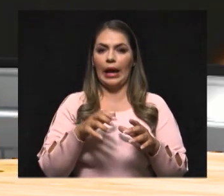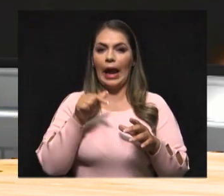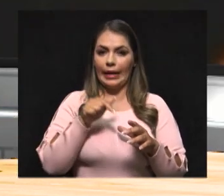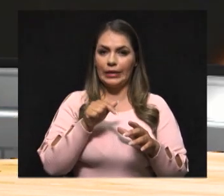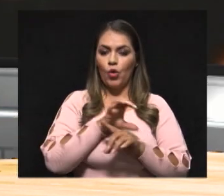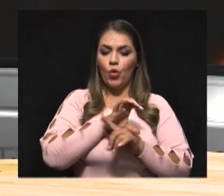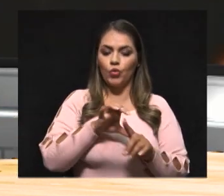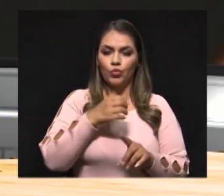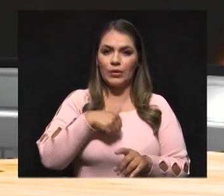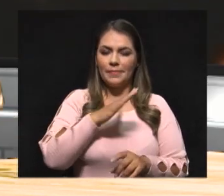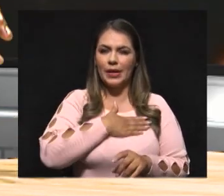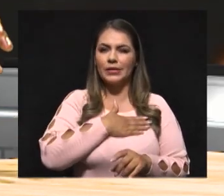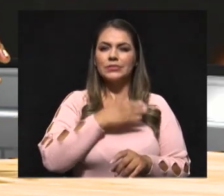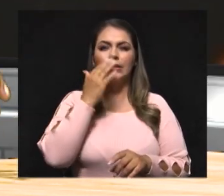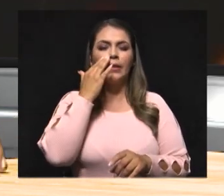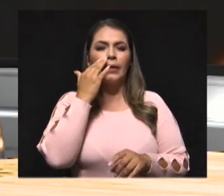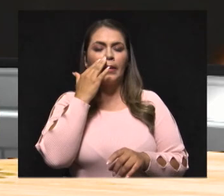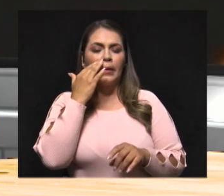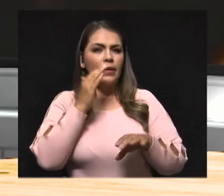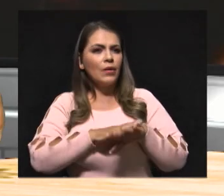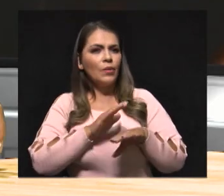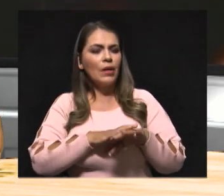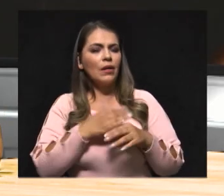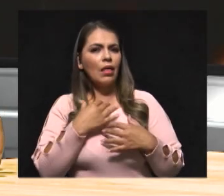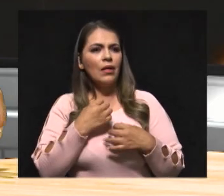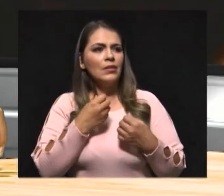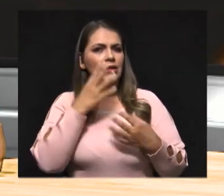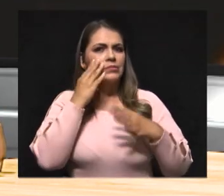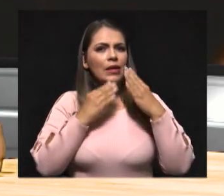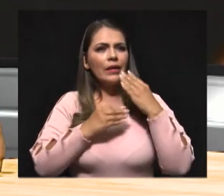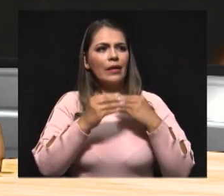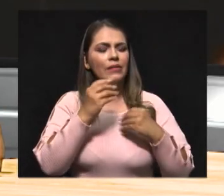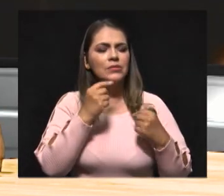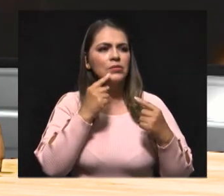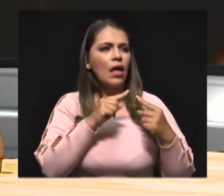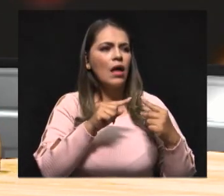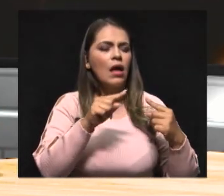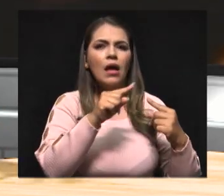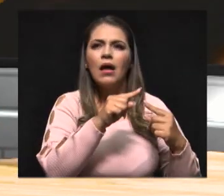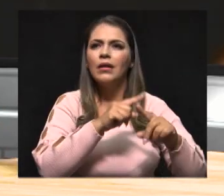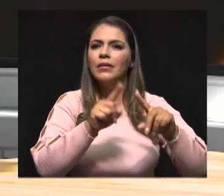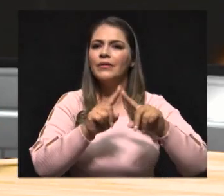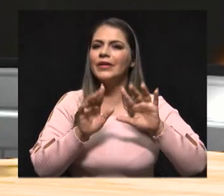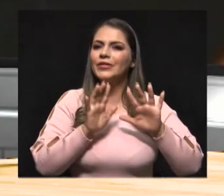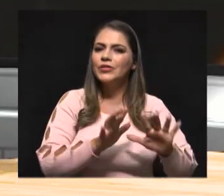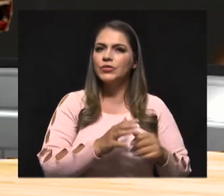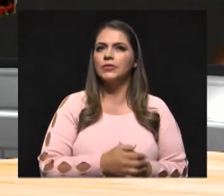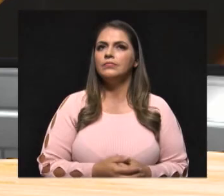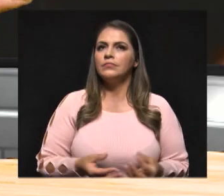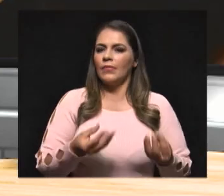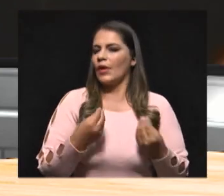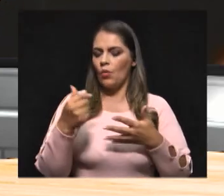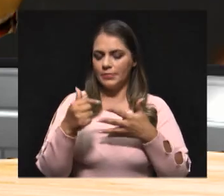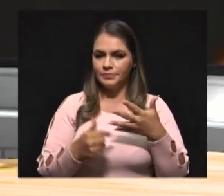paisa se convierte en un gran ordenador de experiencias para los clientes donde se pueden generar articulaciones